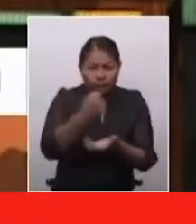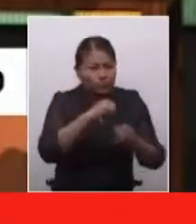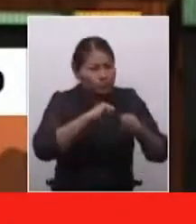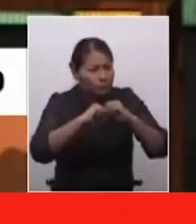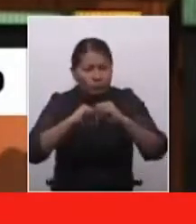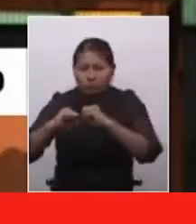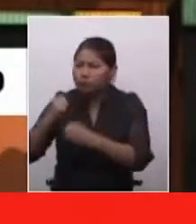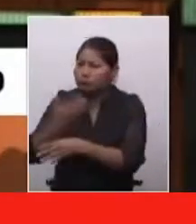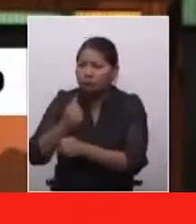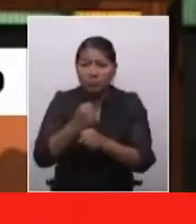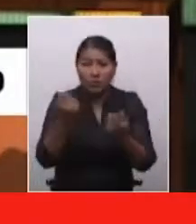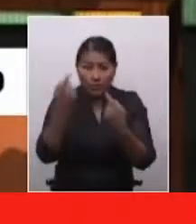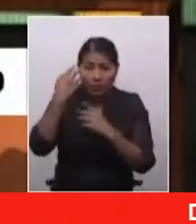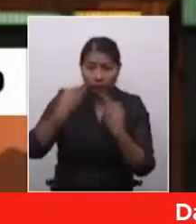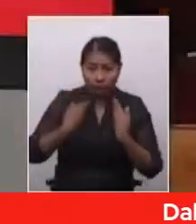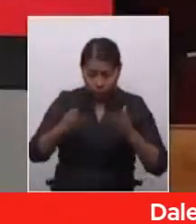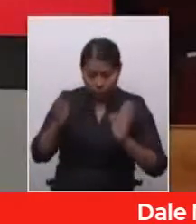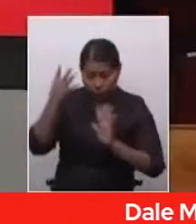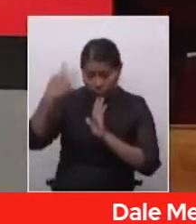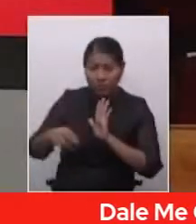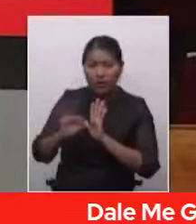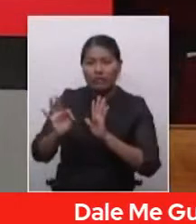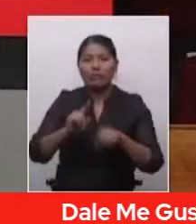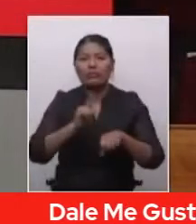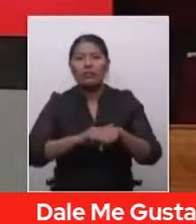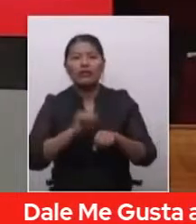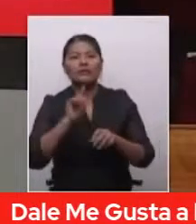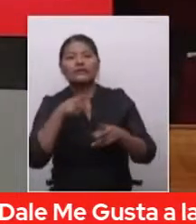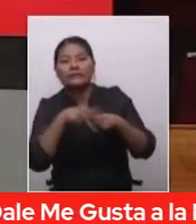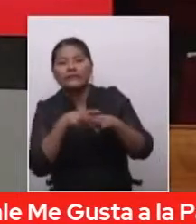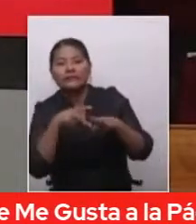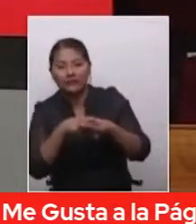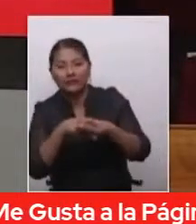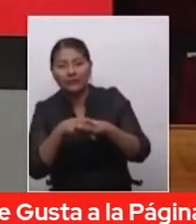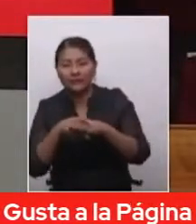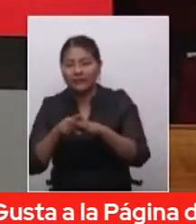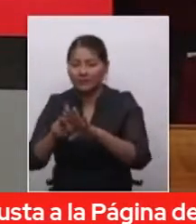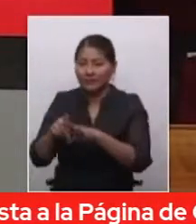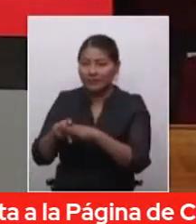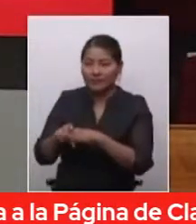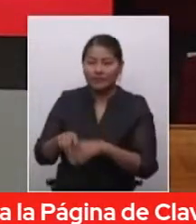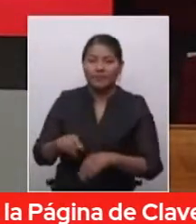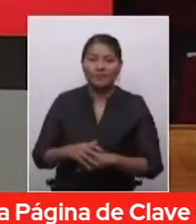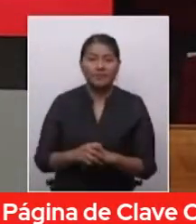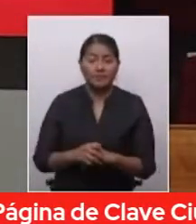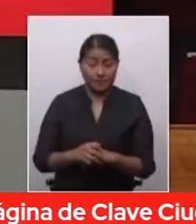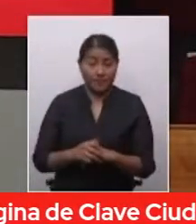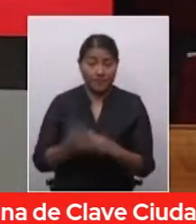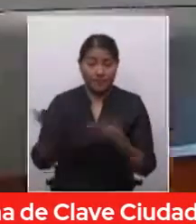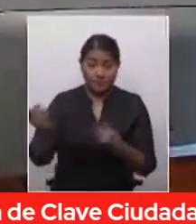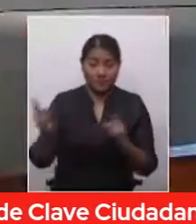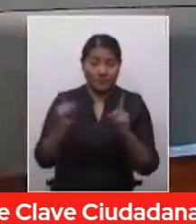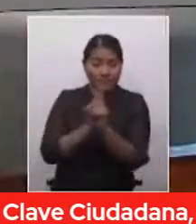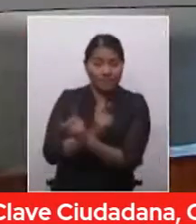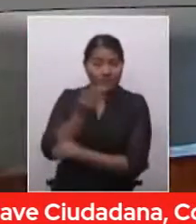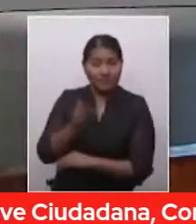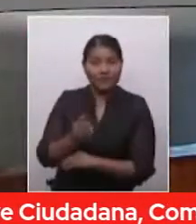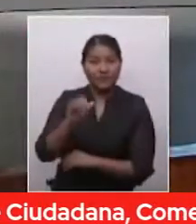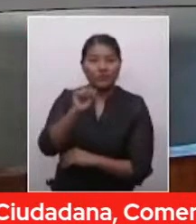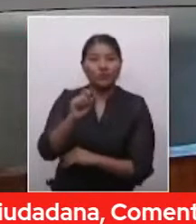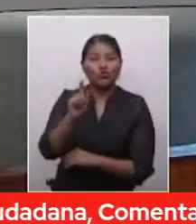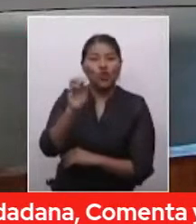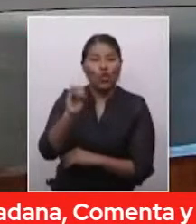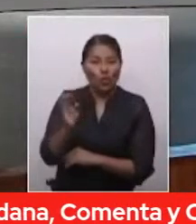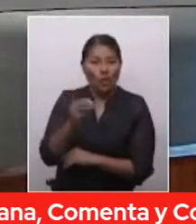y nadie me ha encontrado nada en 36 años de gestión. Muchas gracias. Bien, invitamos a Marielena Soto,